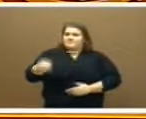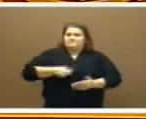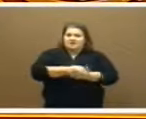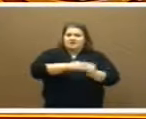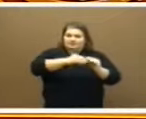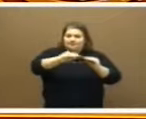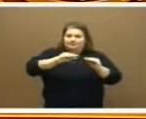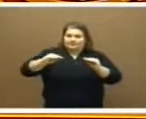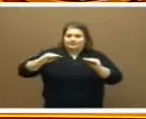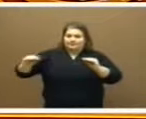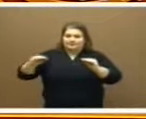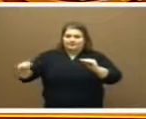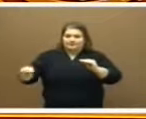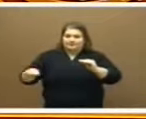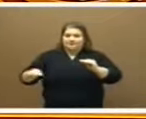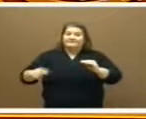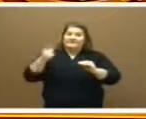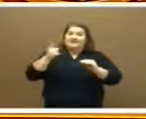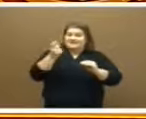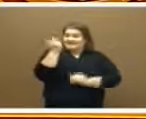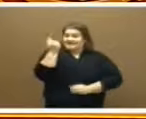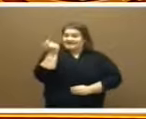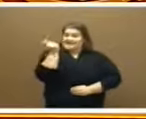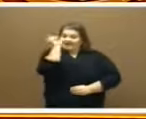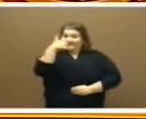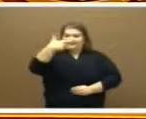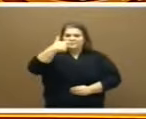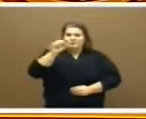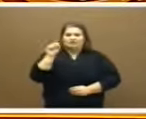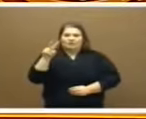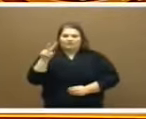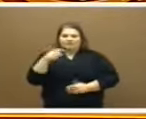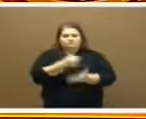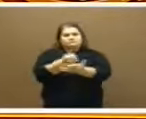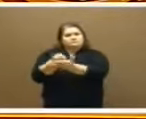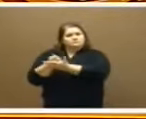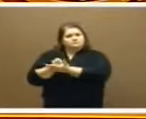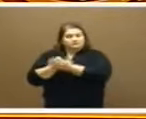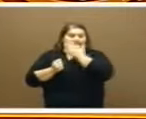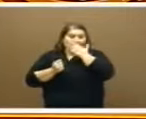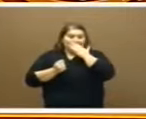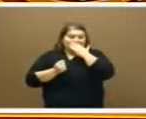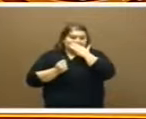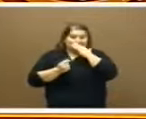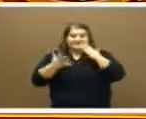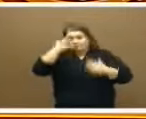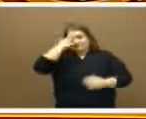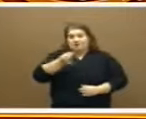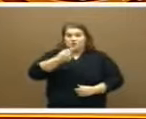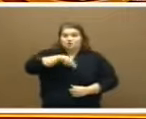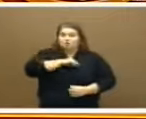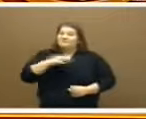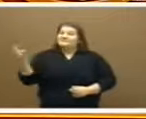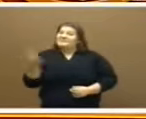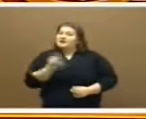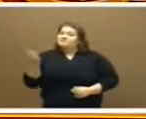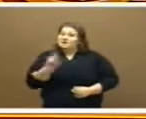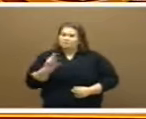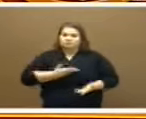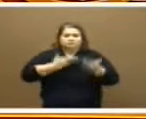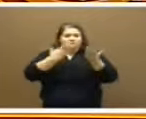de una doceava parte de la cantidad total suprimida. Yo creo que es lo menos que podemos hacer por nuestros